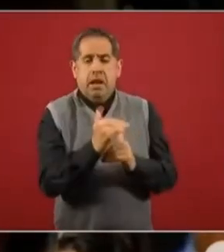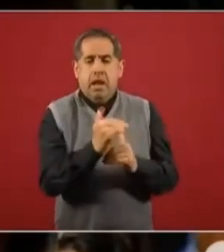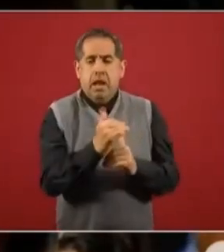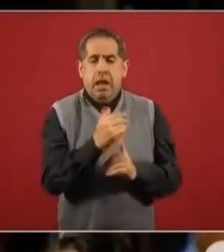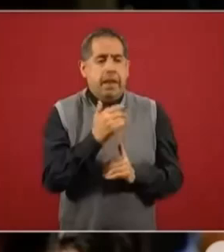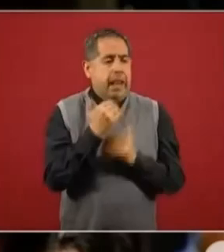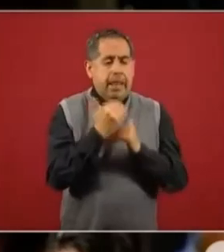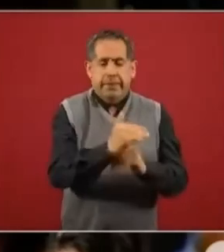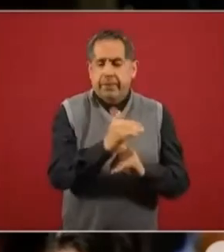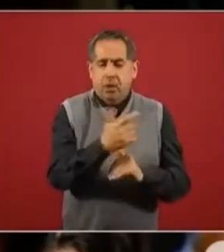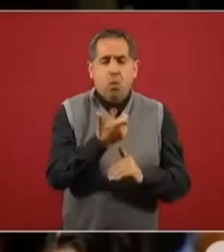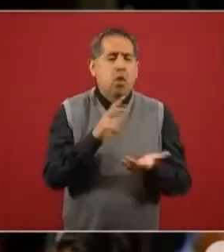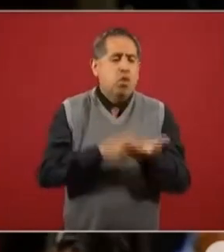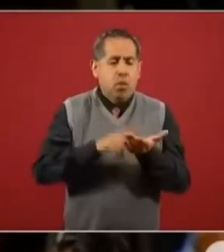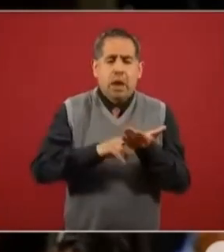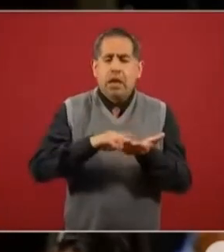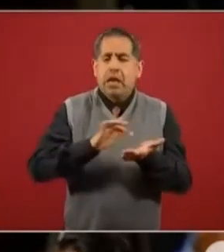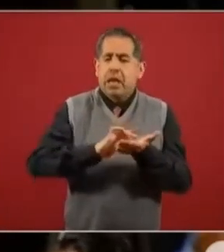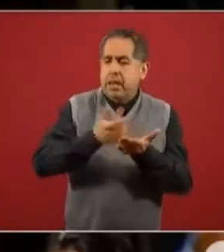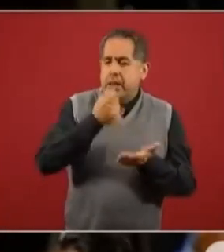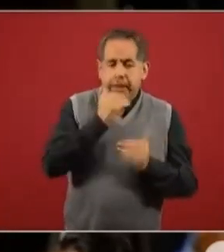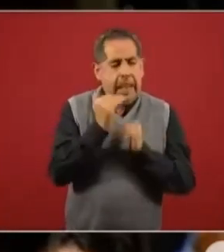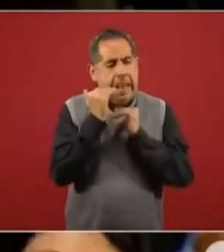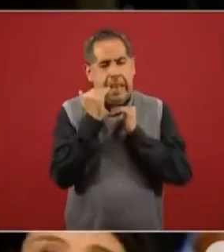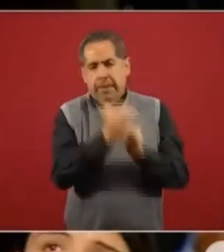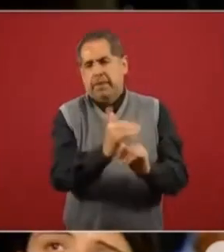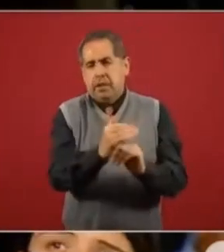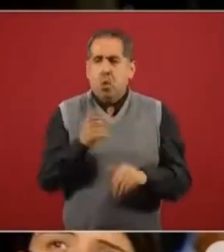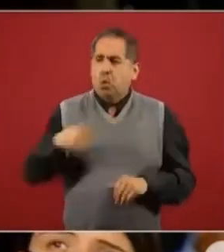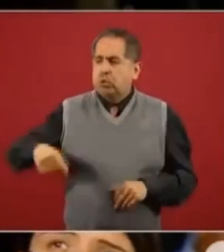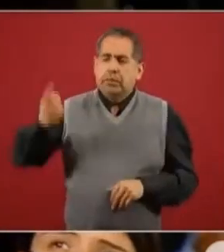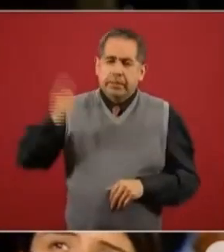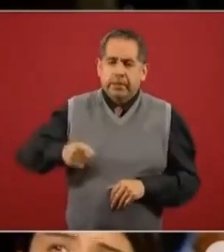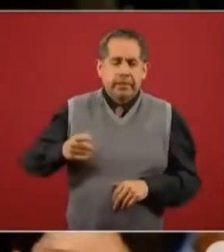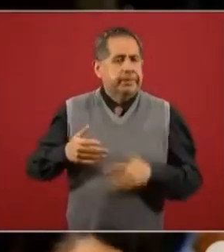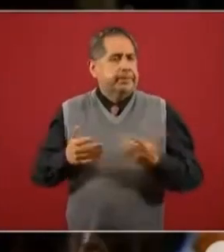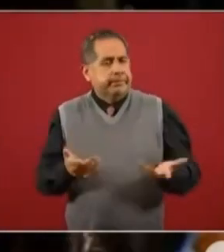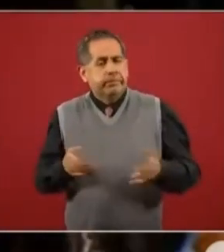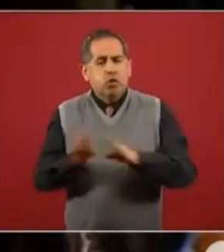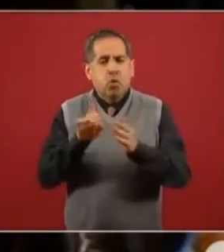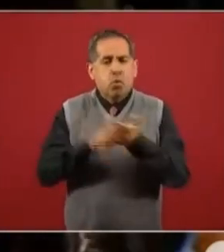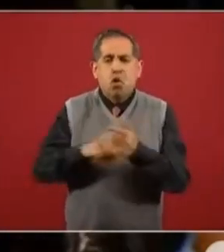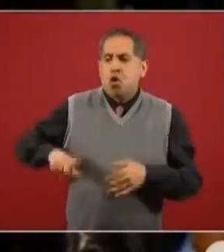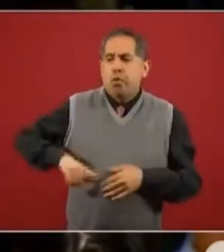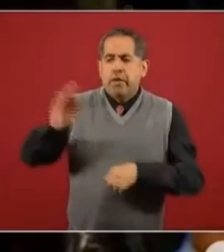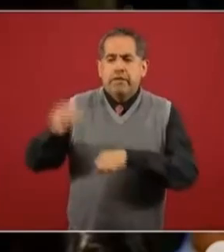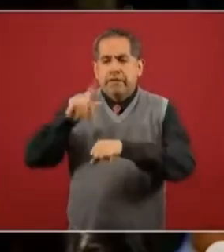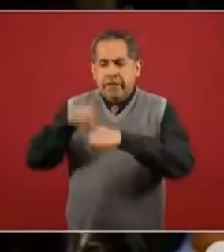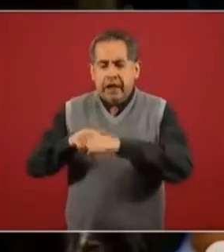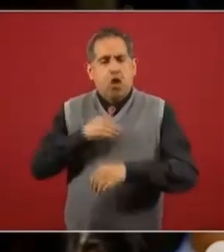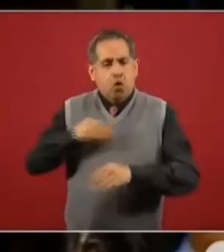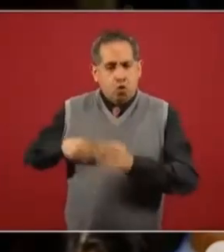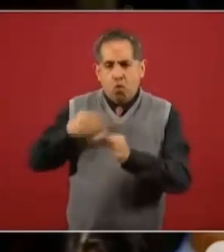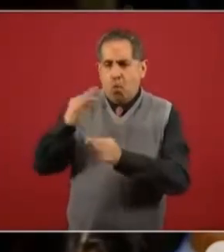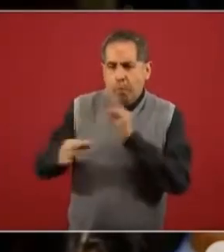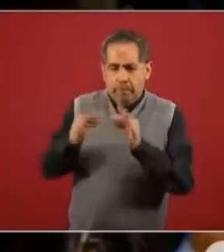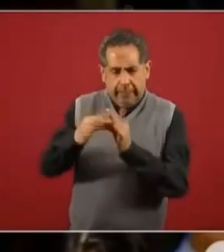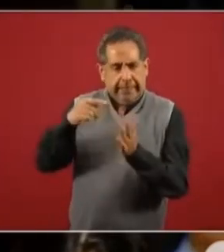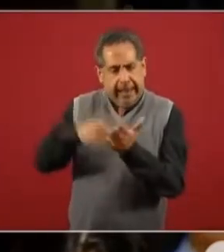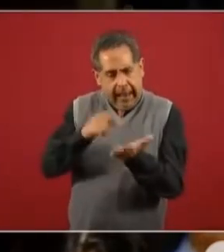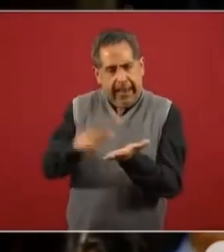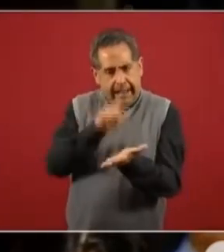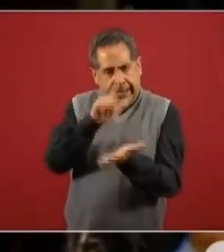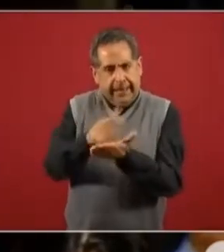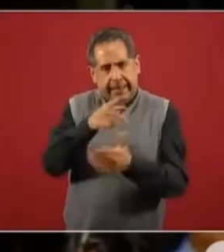de medicamentos e insumos al público. Mi pregunta es, ¿de qué manera el gobierno federal cumplirá con este precepto de